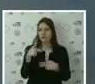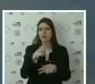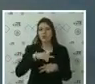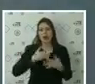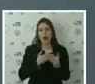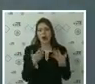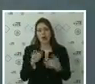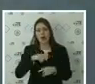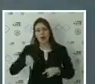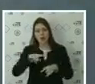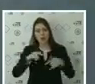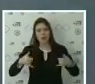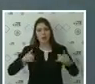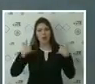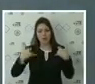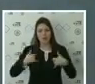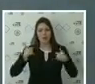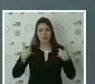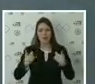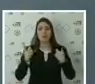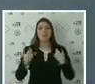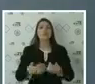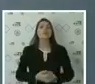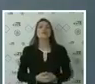ahora vamos a reflexionar un poco.